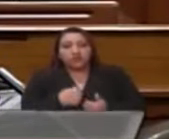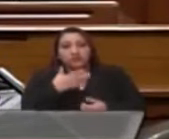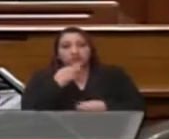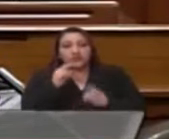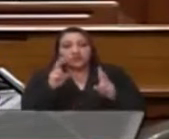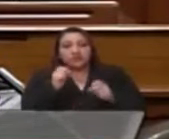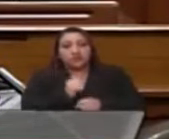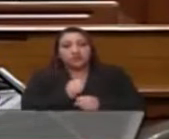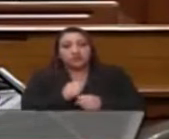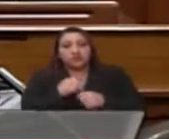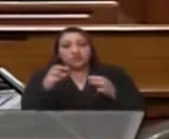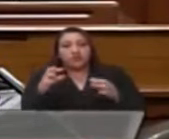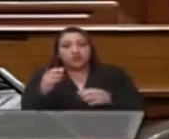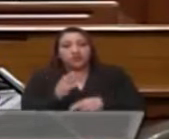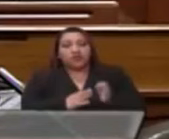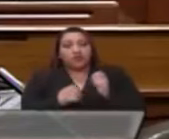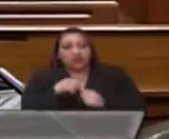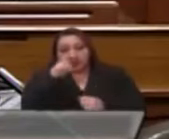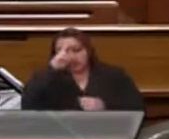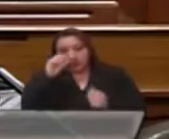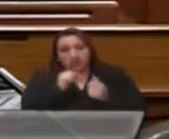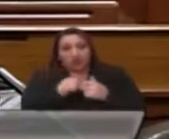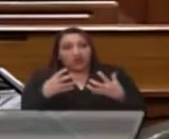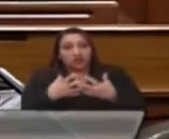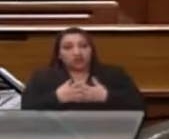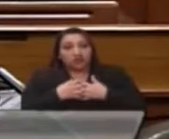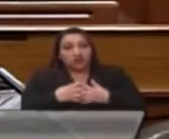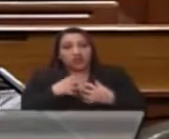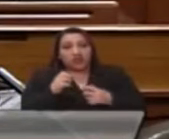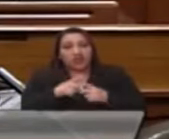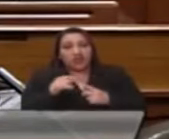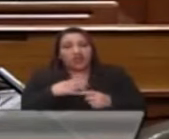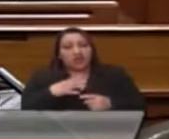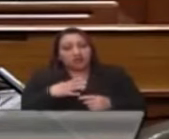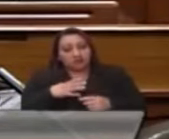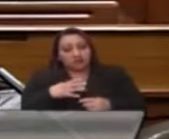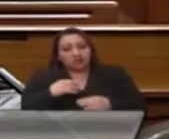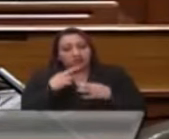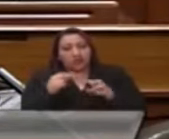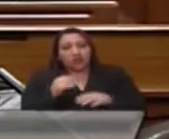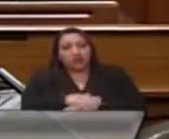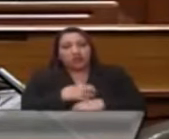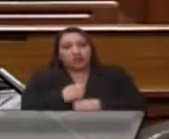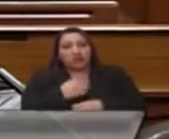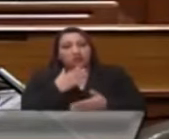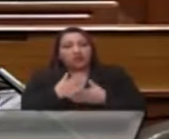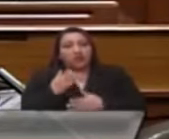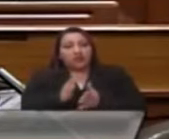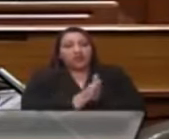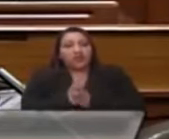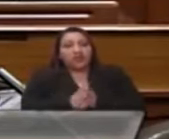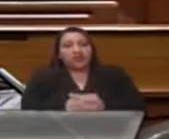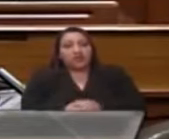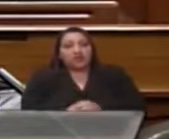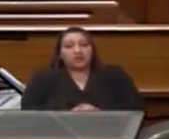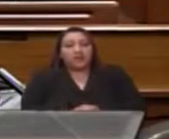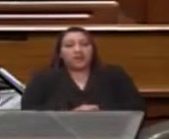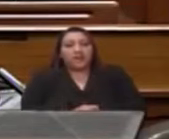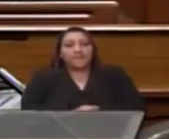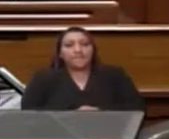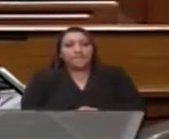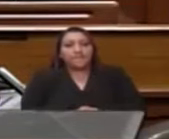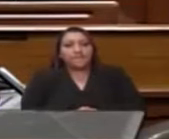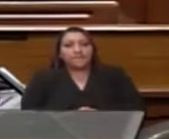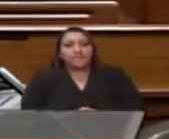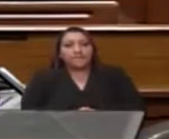marco político financiero del país, la consolidación de la ética pública y la gestión de conflictos de interés,